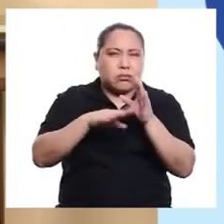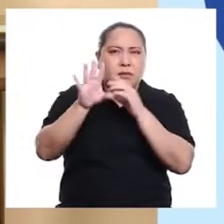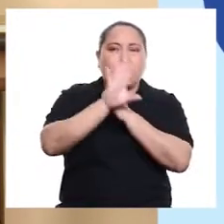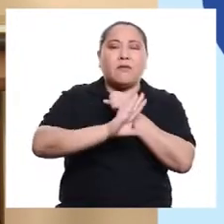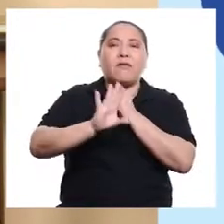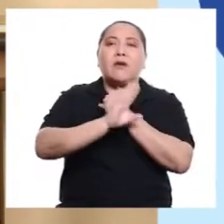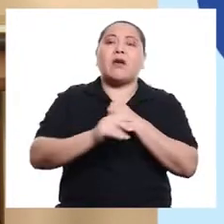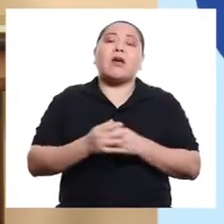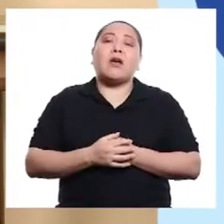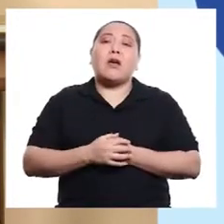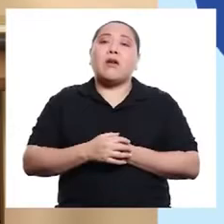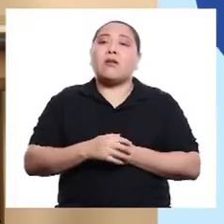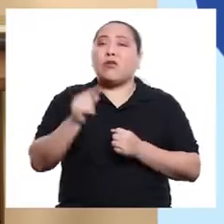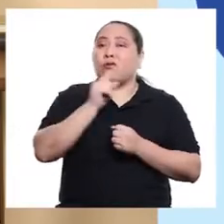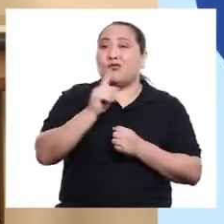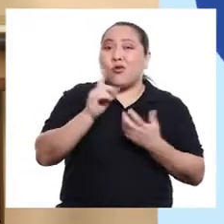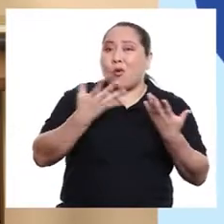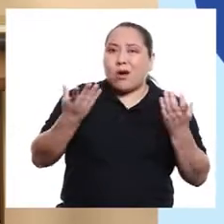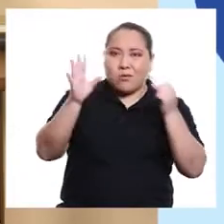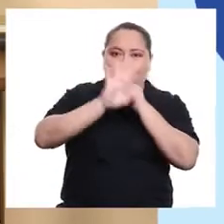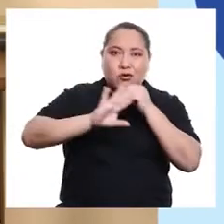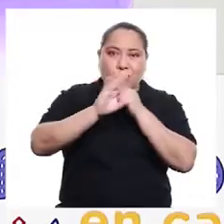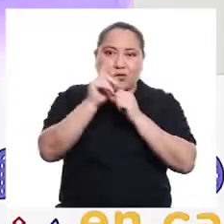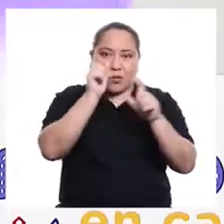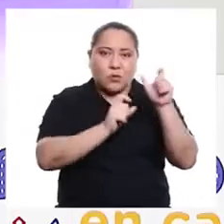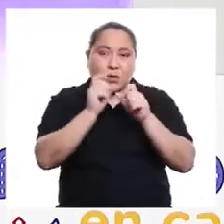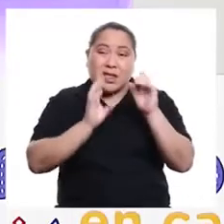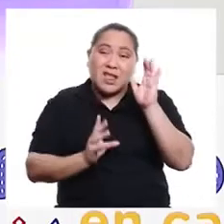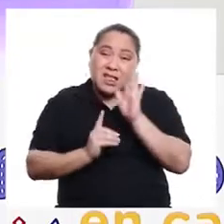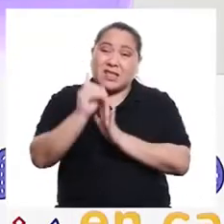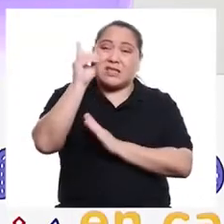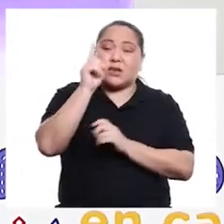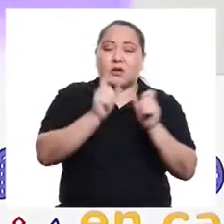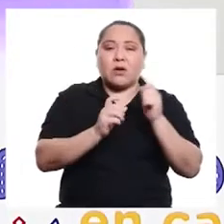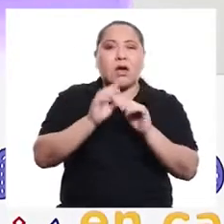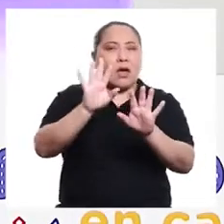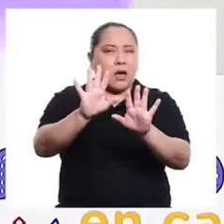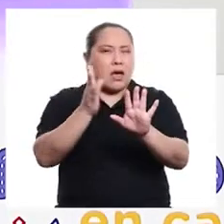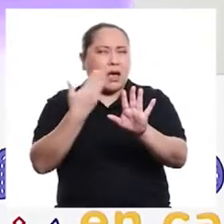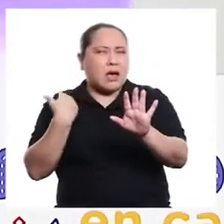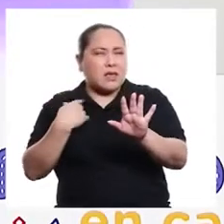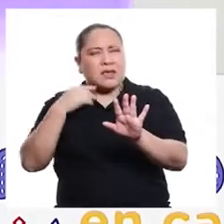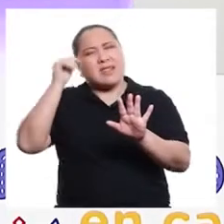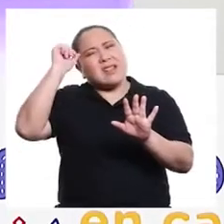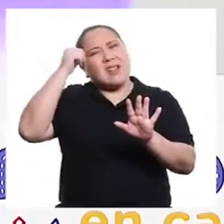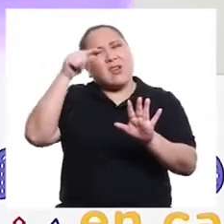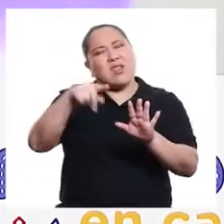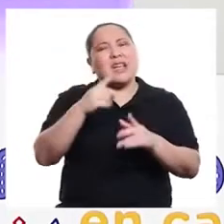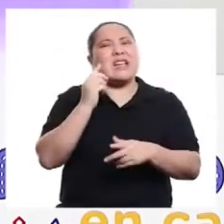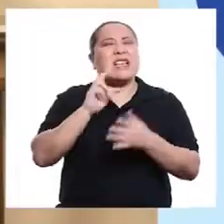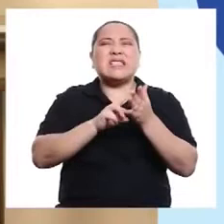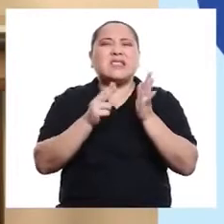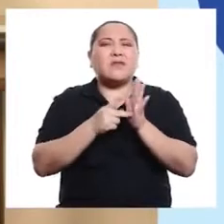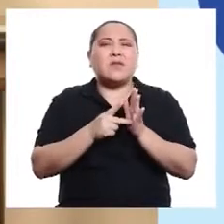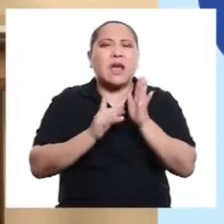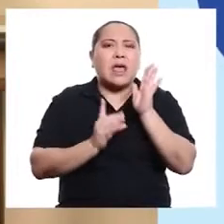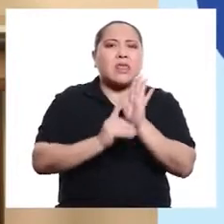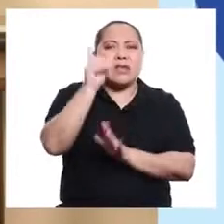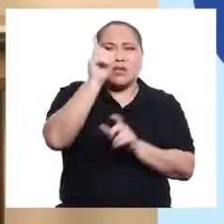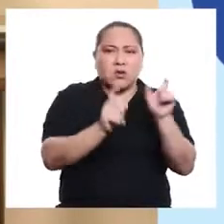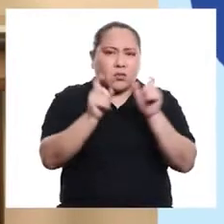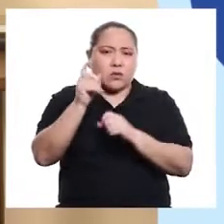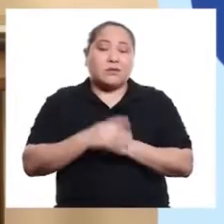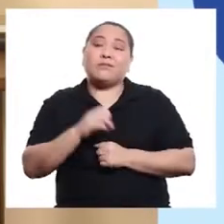o inseguridad ciudadana en el desarrollo humano. Pero antes, ¿podría recordarnos qué implica el desarrollo humano? Por